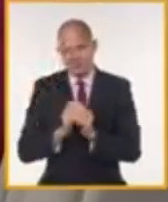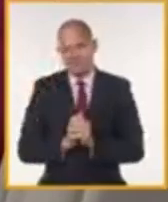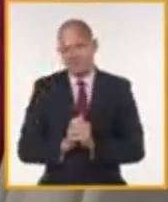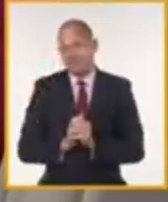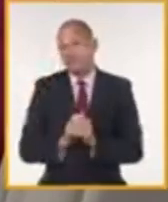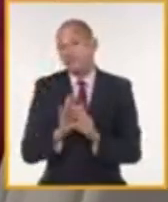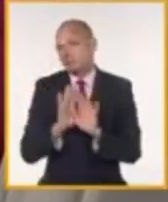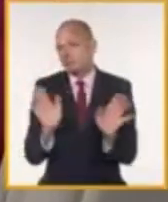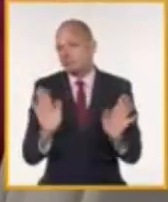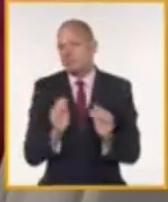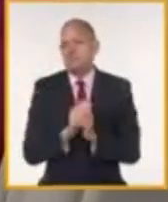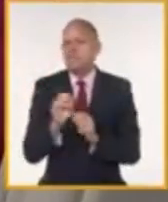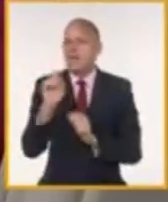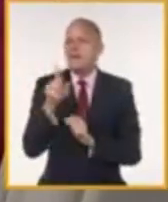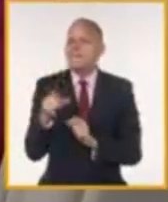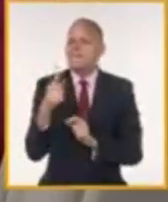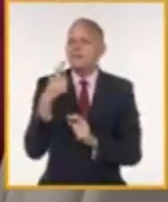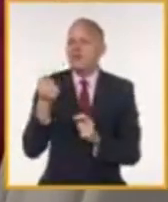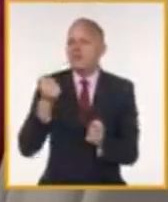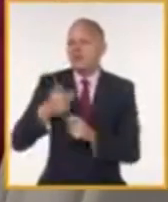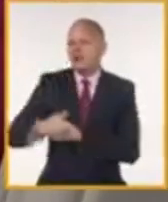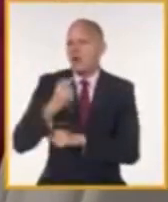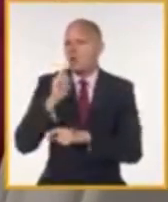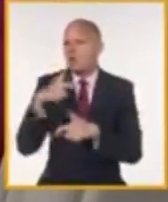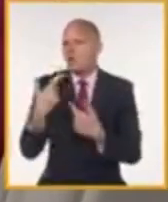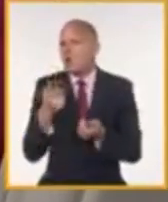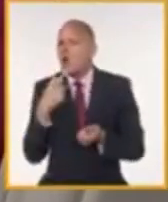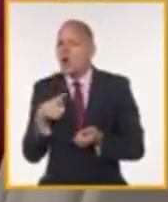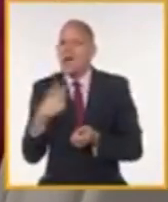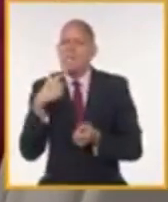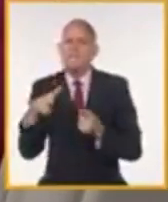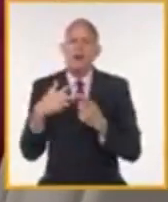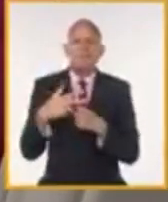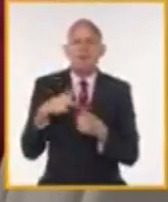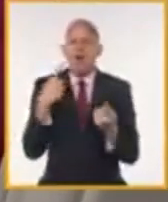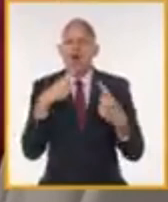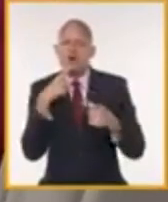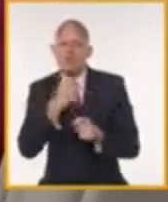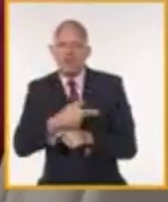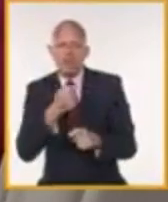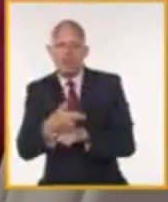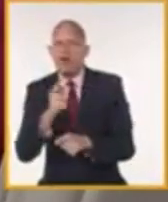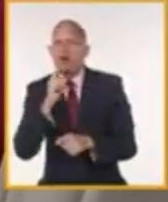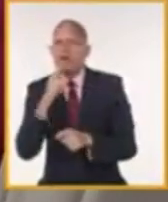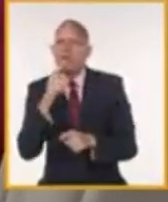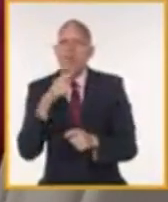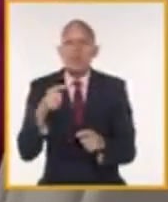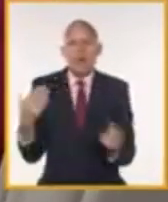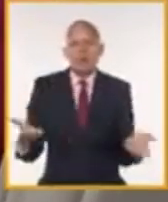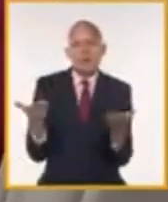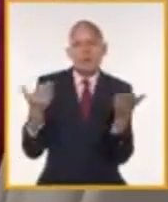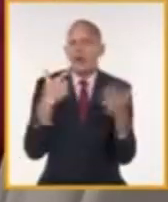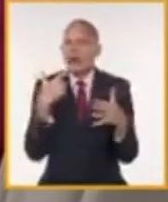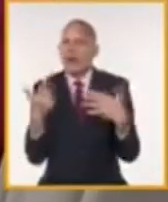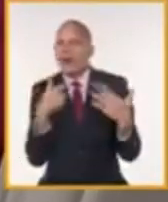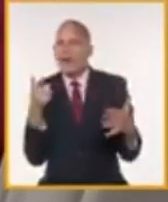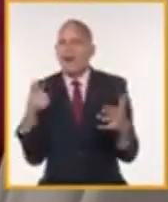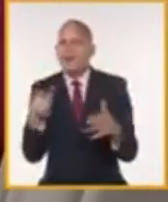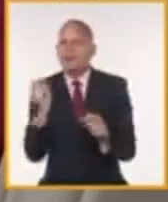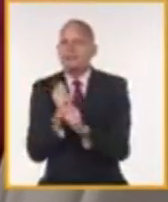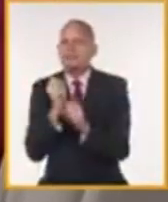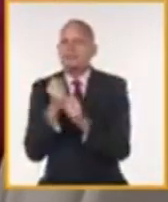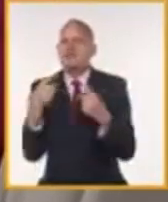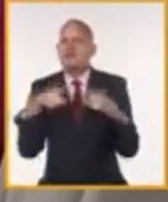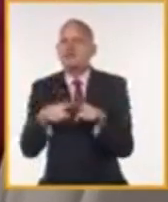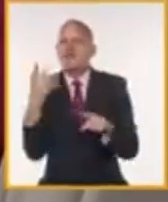tema de las inversiones en el sector? ¿Cuáles son las más importantes que hoy se hacen? ¿Y cómo eso lo vinculan con, se hablaba aquí de ciencia en este material de Santi